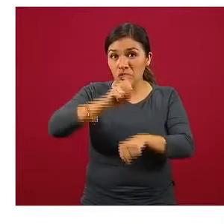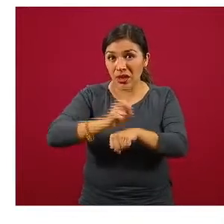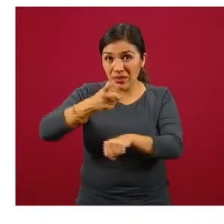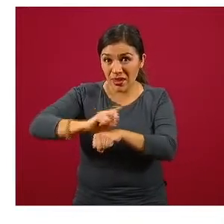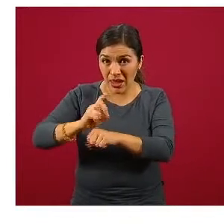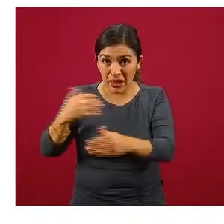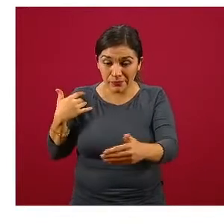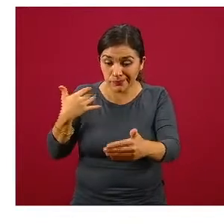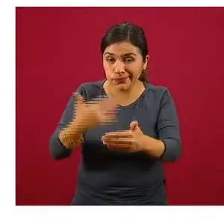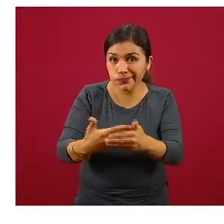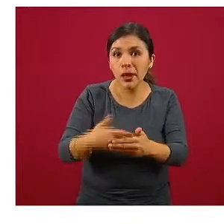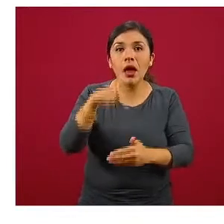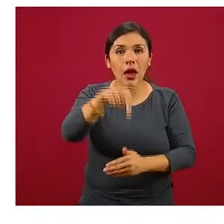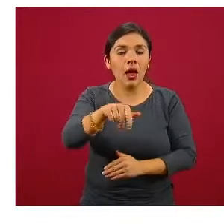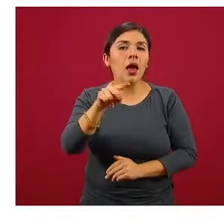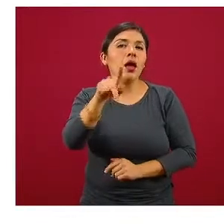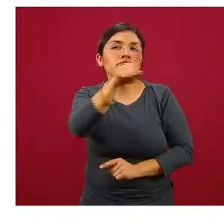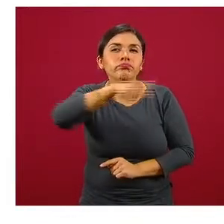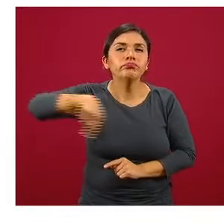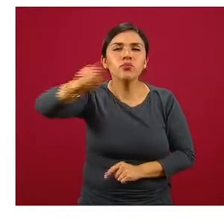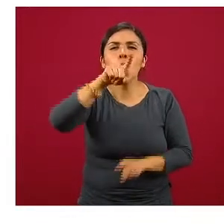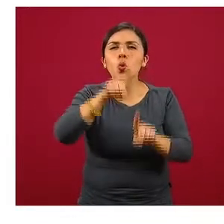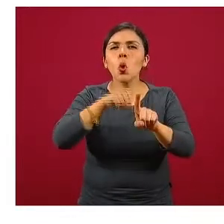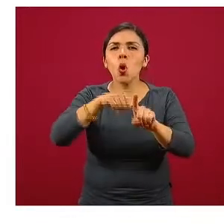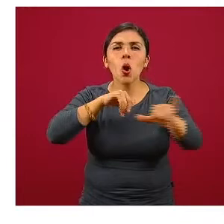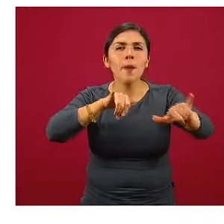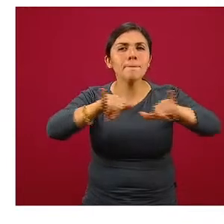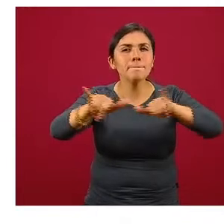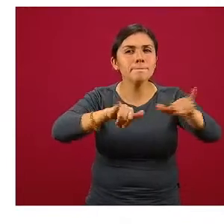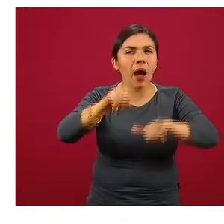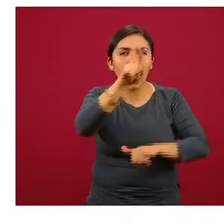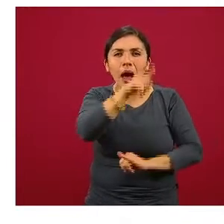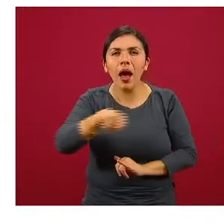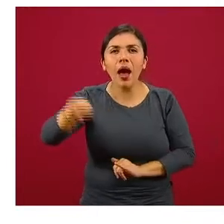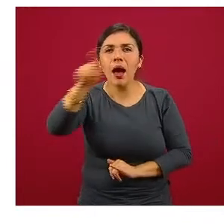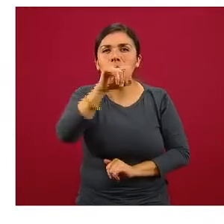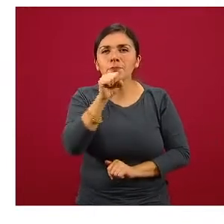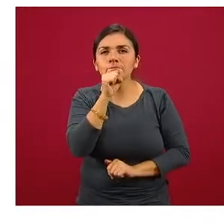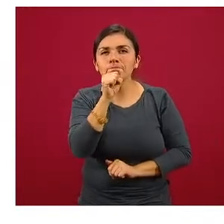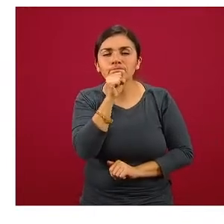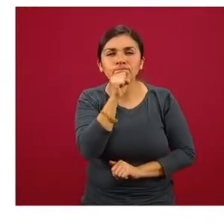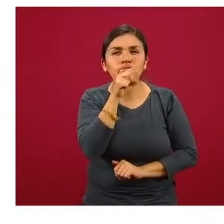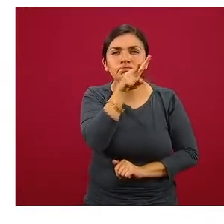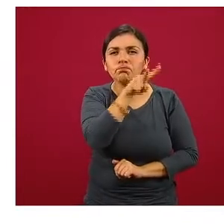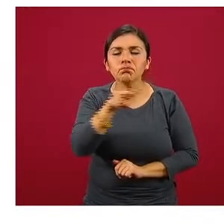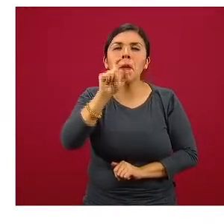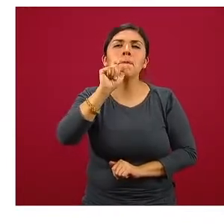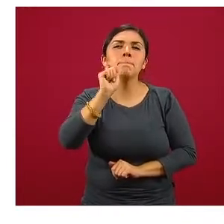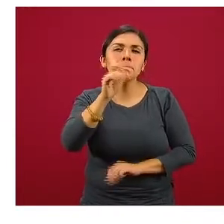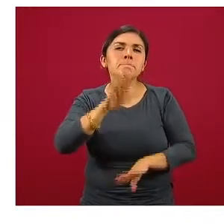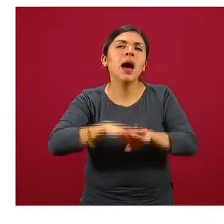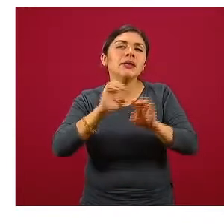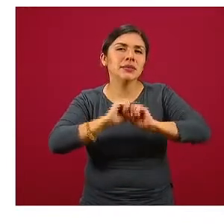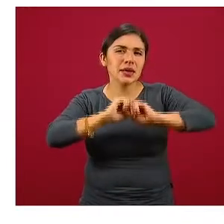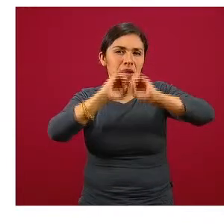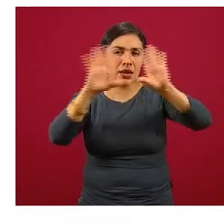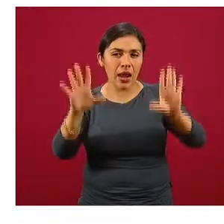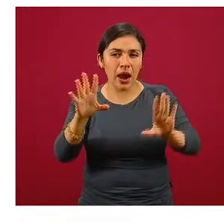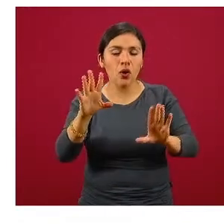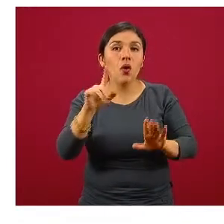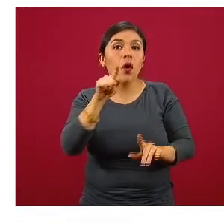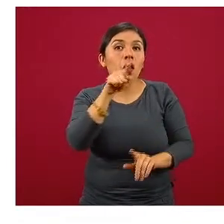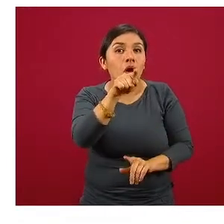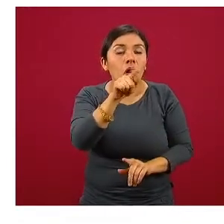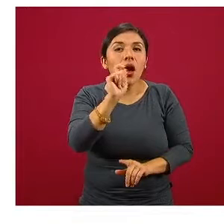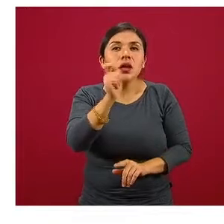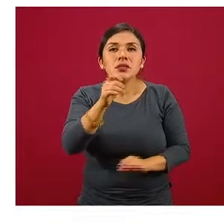de la enfermedad. Aquí vemos que la coloración del mapa lógicamente es más clara, y esa barrera que